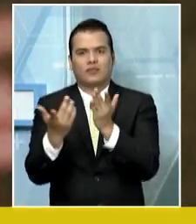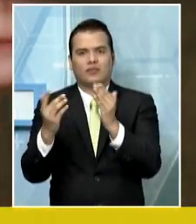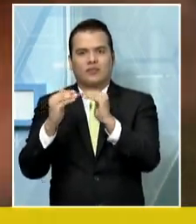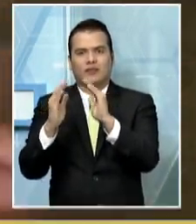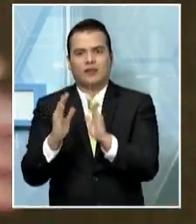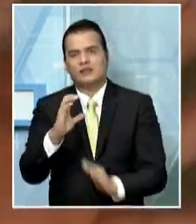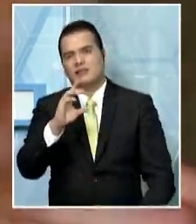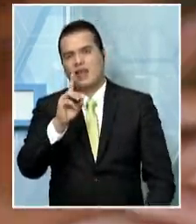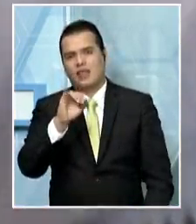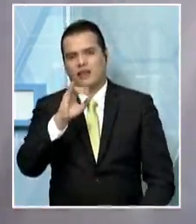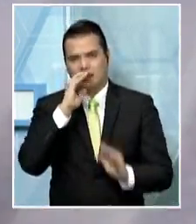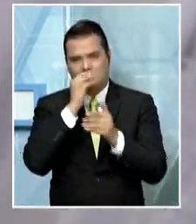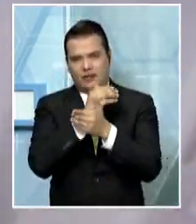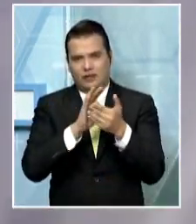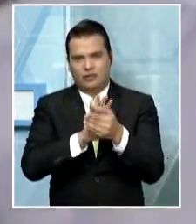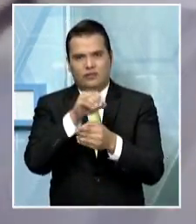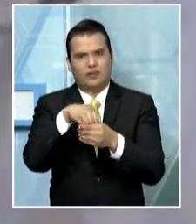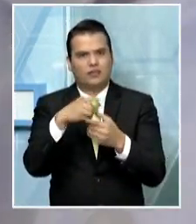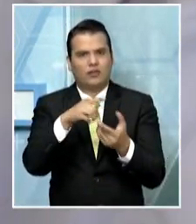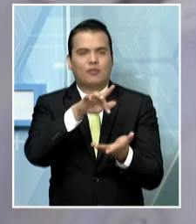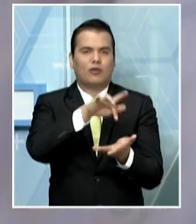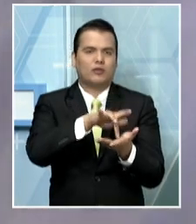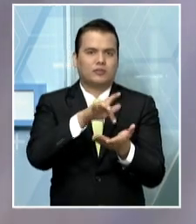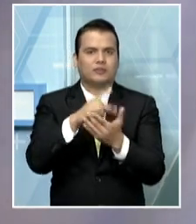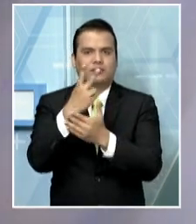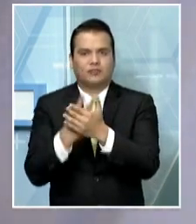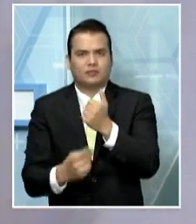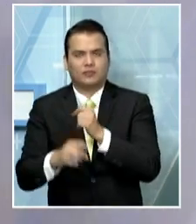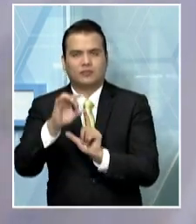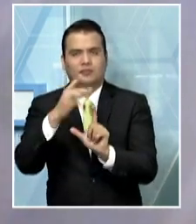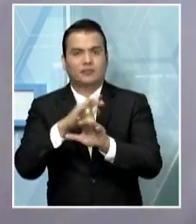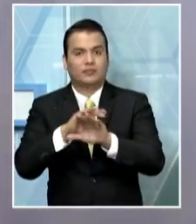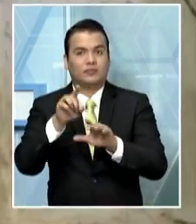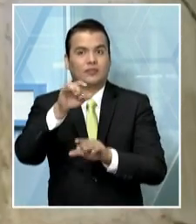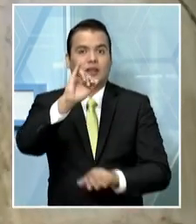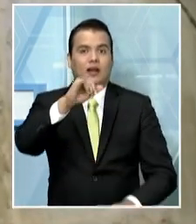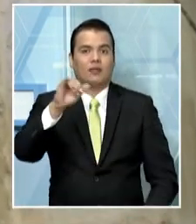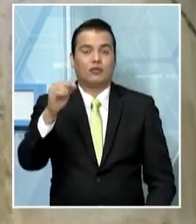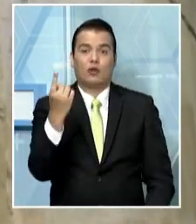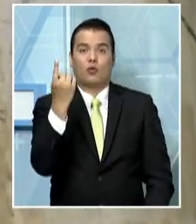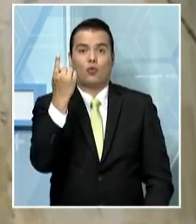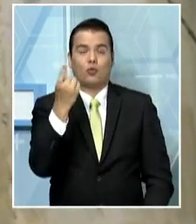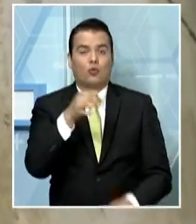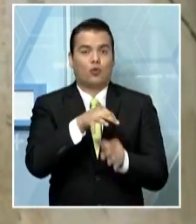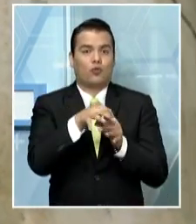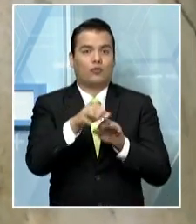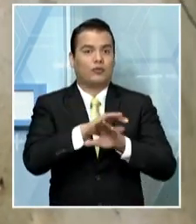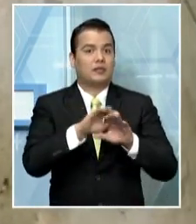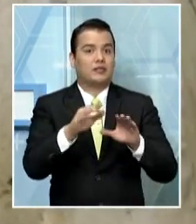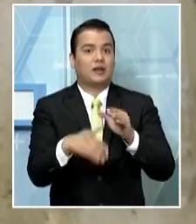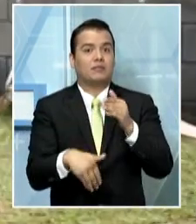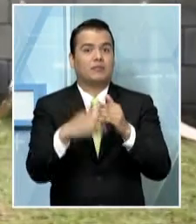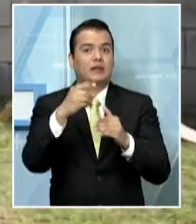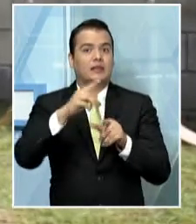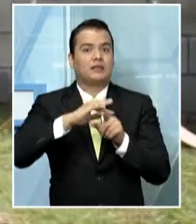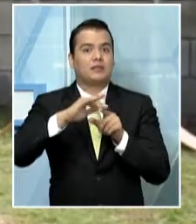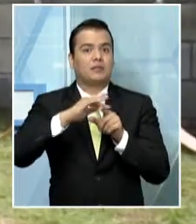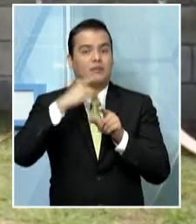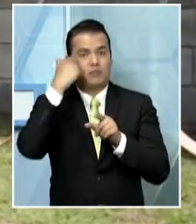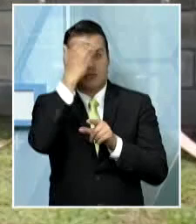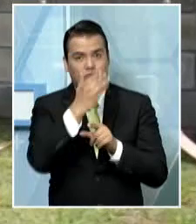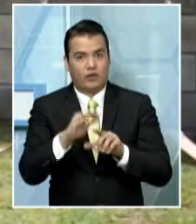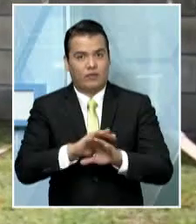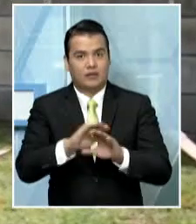la modalidad de alternancia. Se trata de pequeños que viven en Jamundí, el único municipio del departamento que hasta ahora aplica el plan